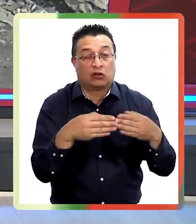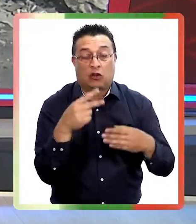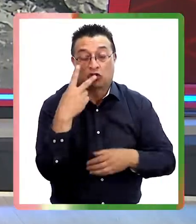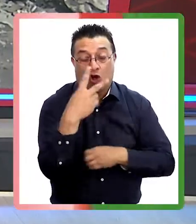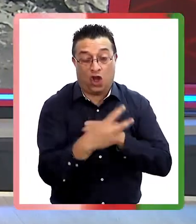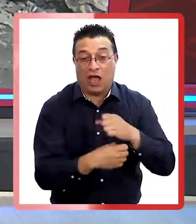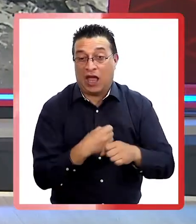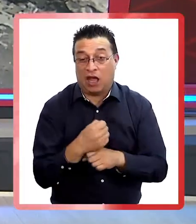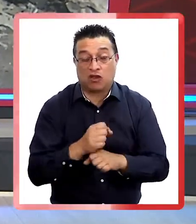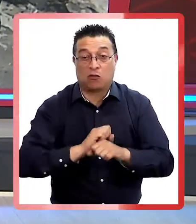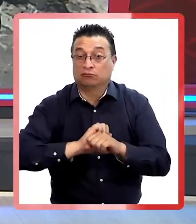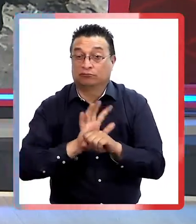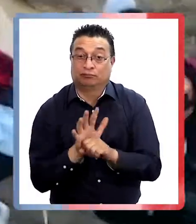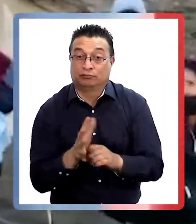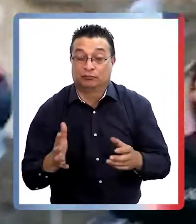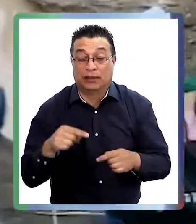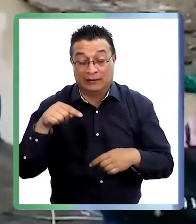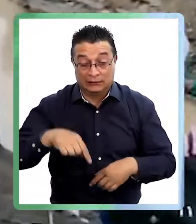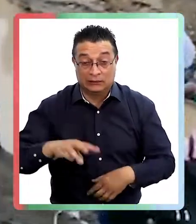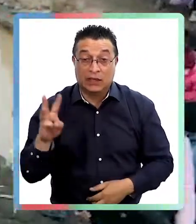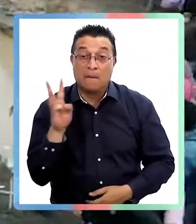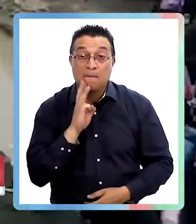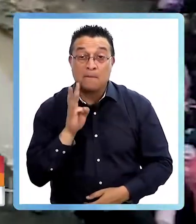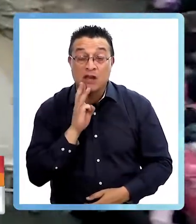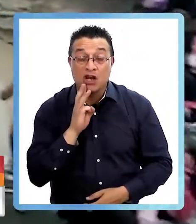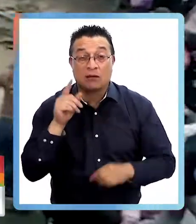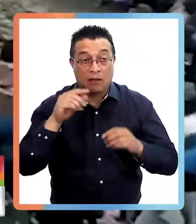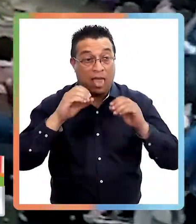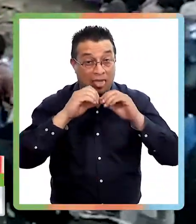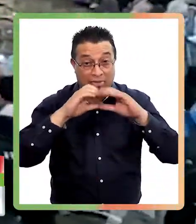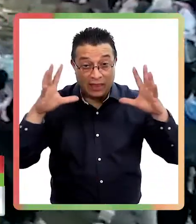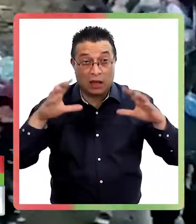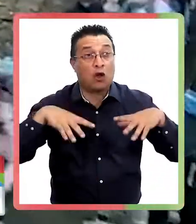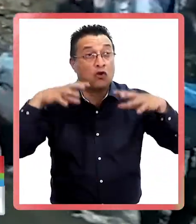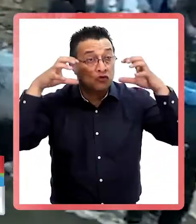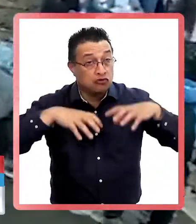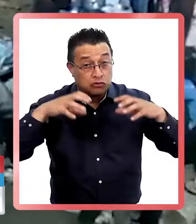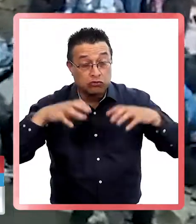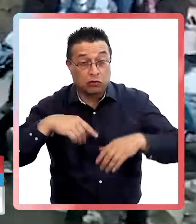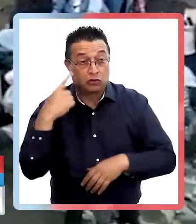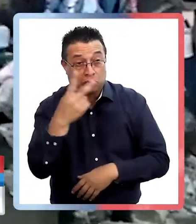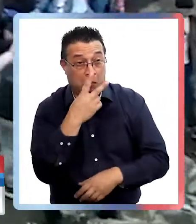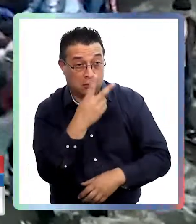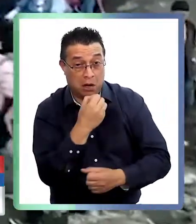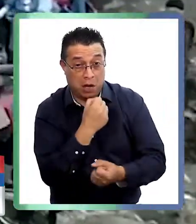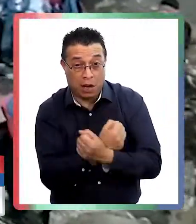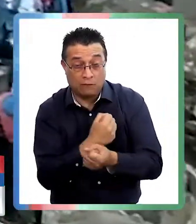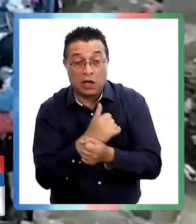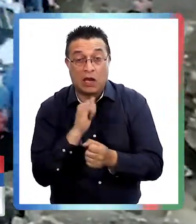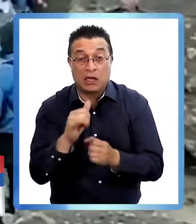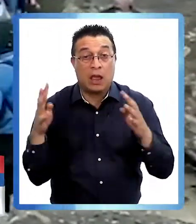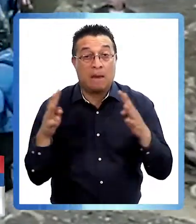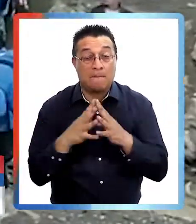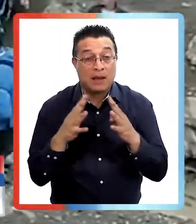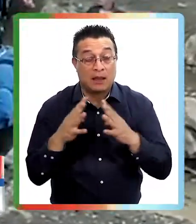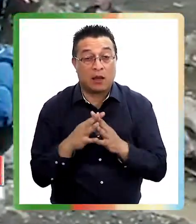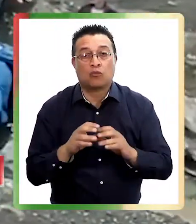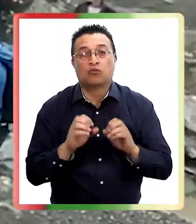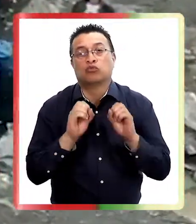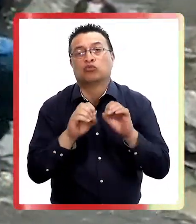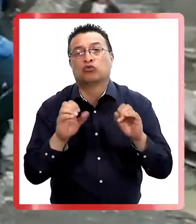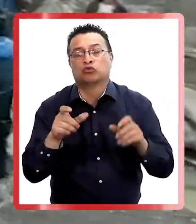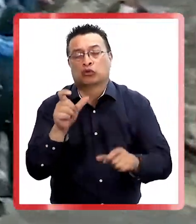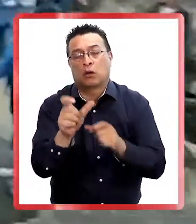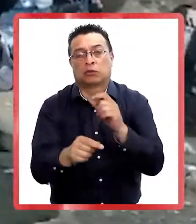estos 2 años de pandemia. Pero este miércoles, a plena luz del día, bajo la lluvia y ante la mirada de carabineros y militares,